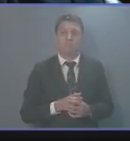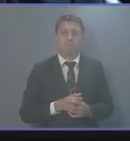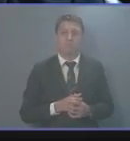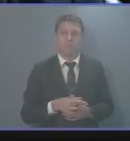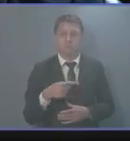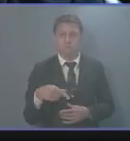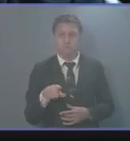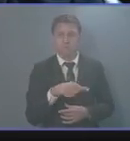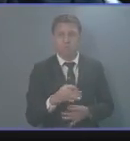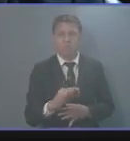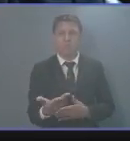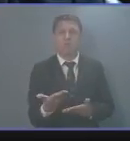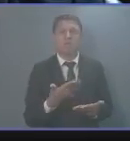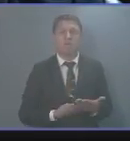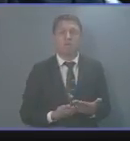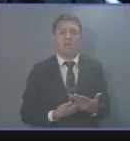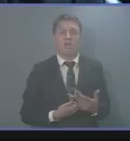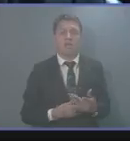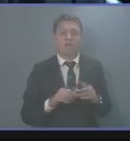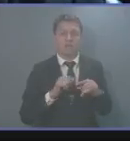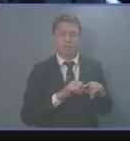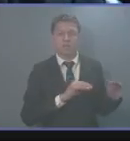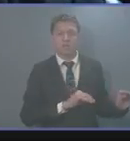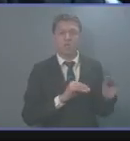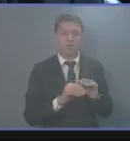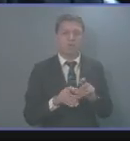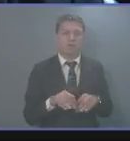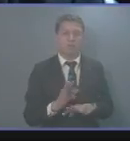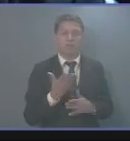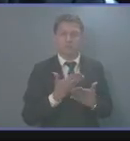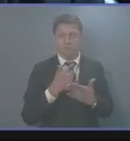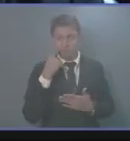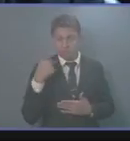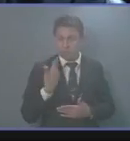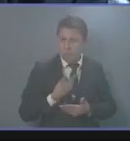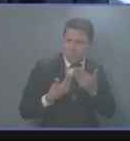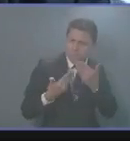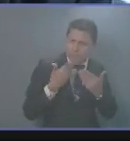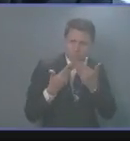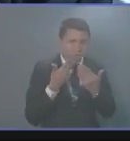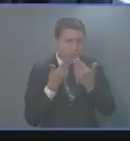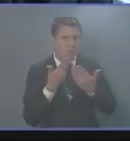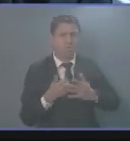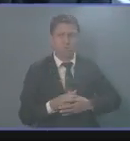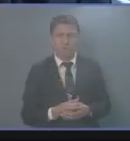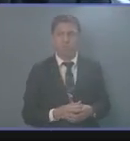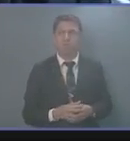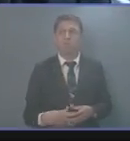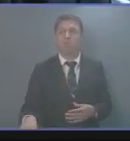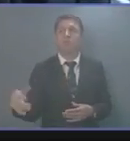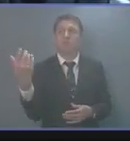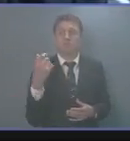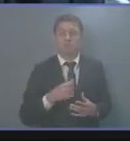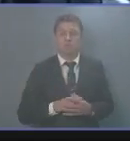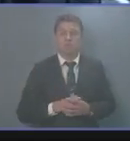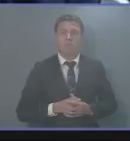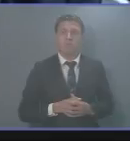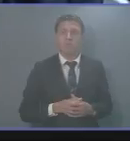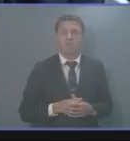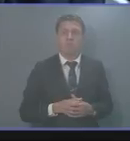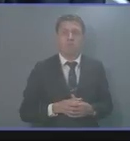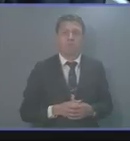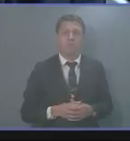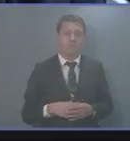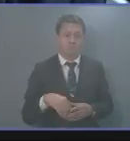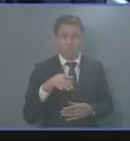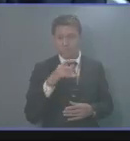cuando vino la ministra de Economía, de lo que menos habló fue de la memoria de